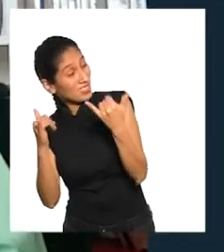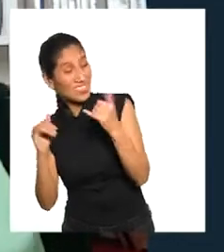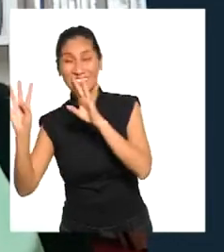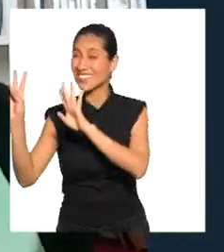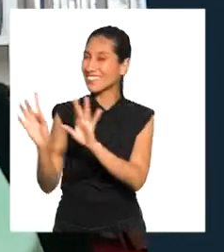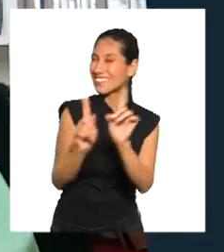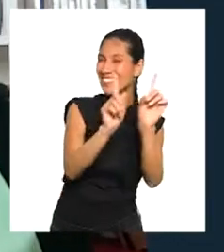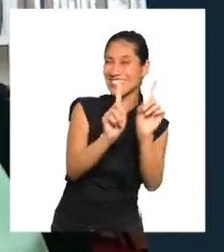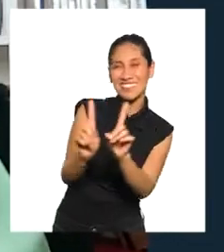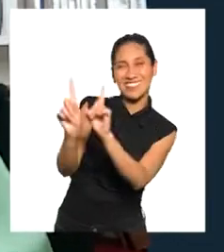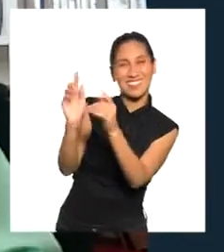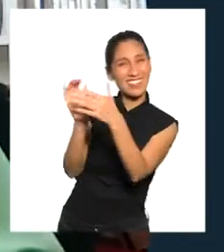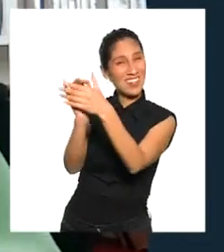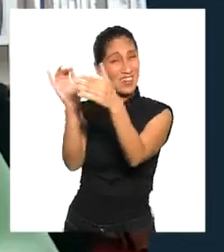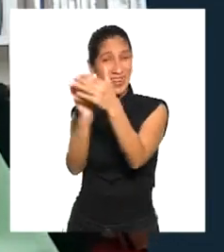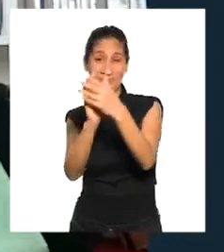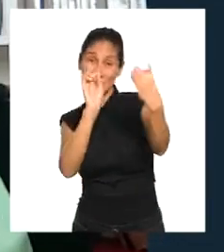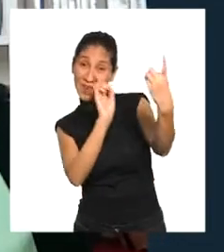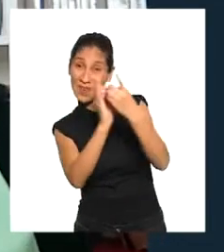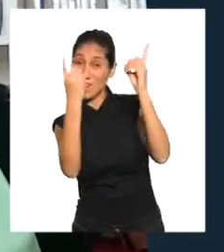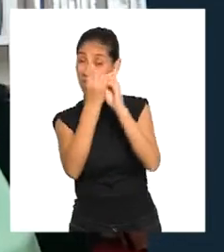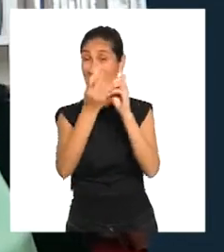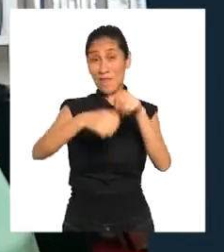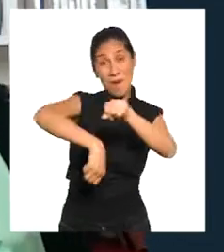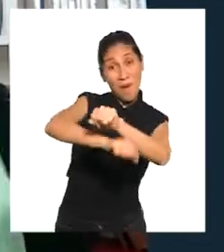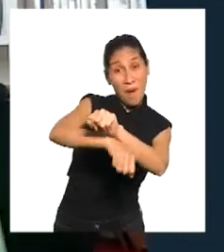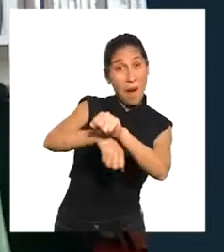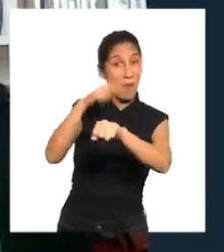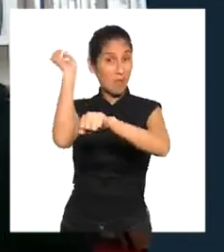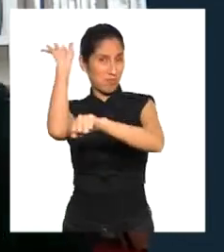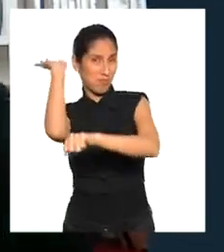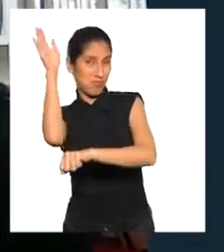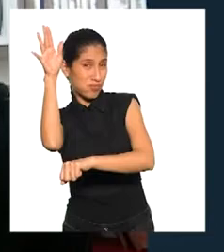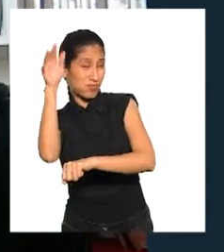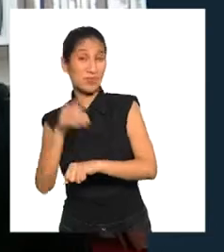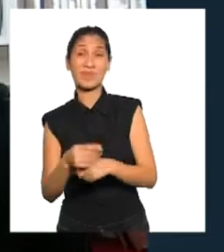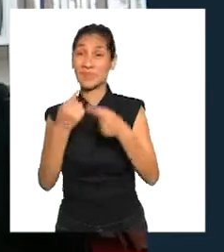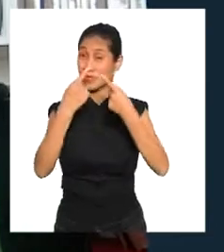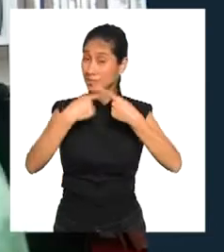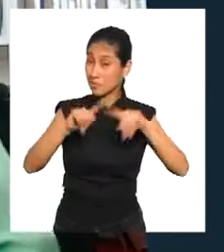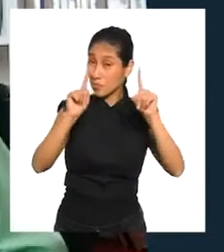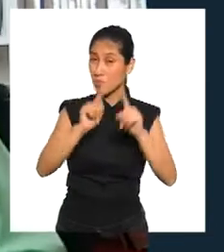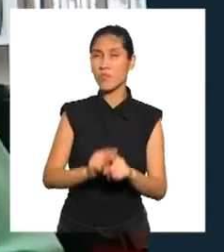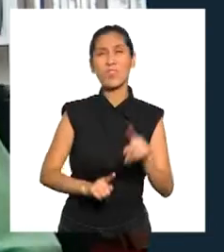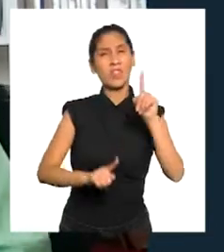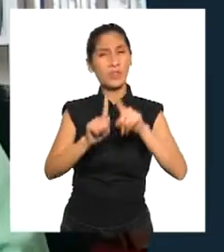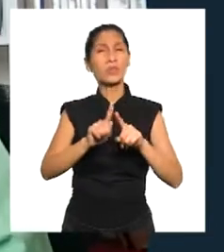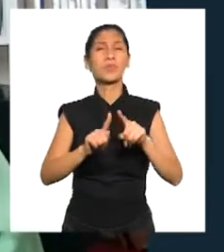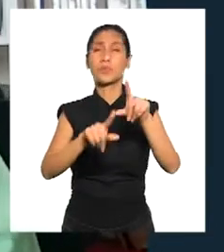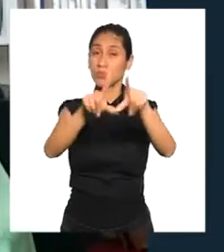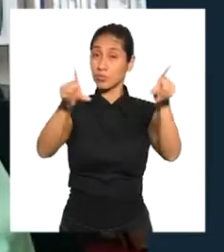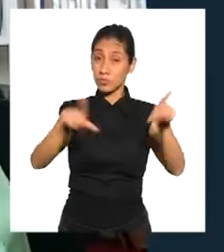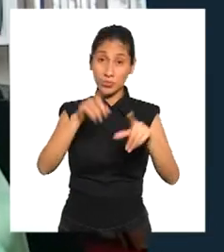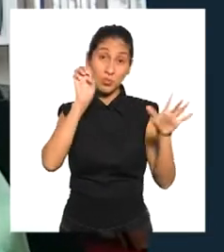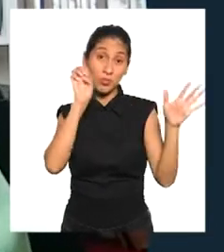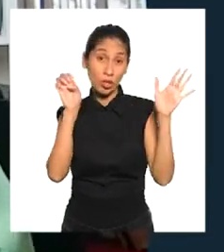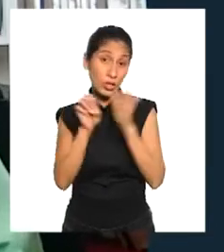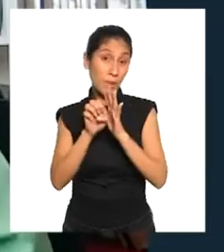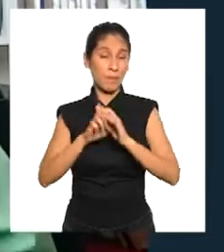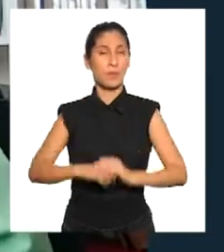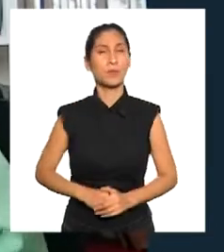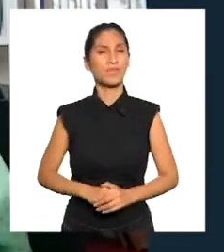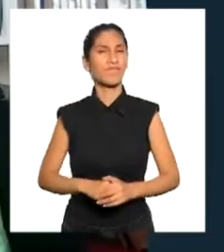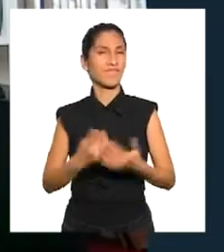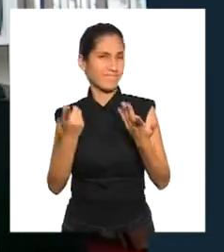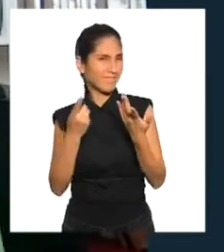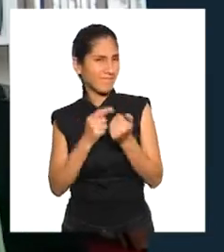a encontrarme con mis amigos, a hacer deporte. ¿Qué pasa en los ambientes rurales, en el campo? Bueno, por ejemplo,